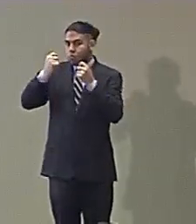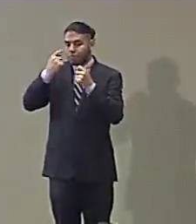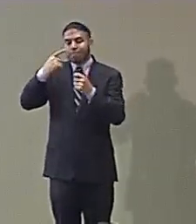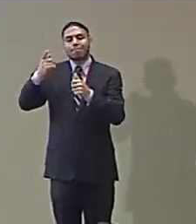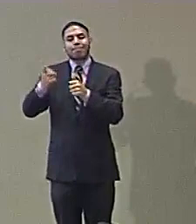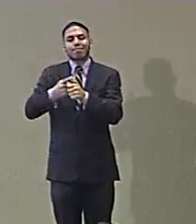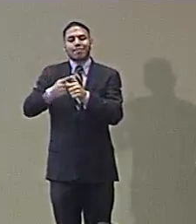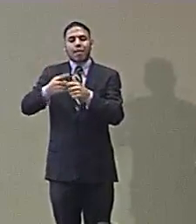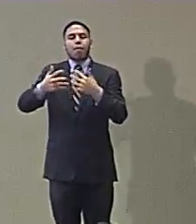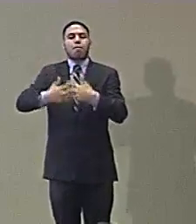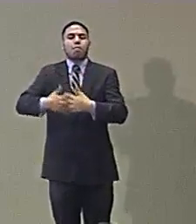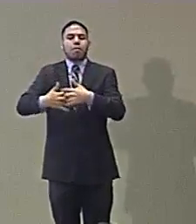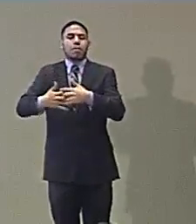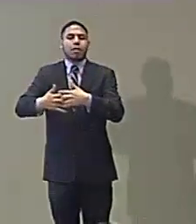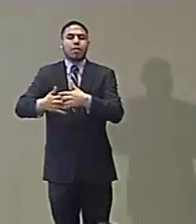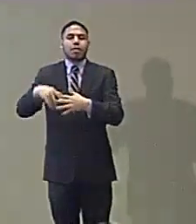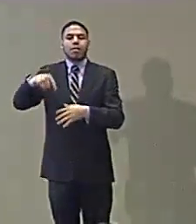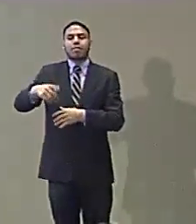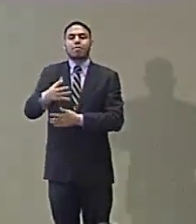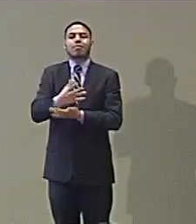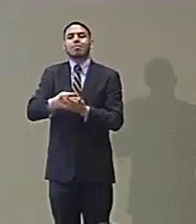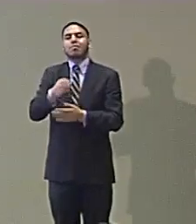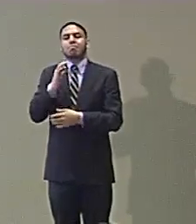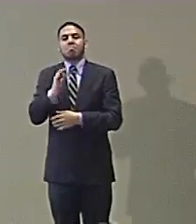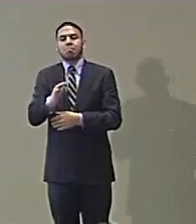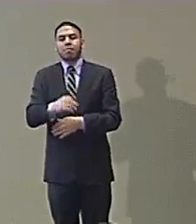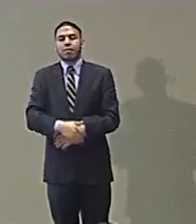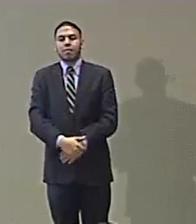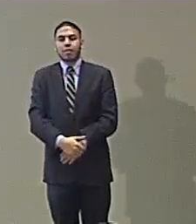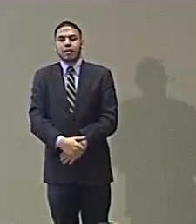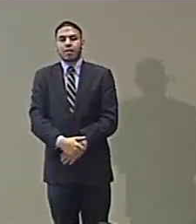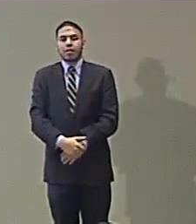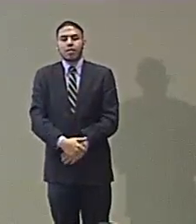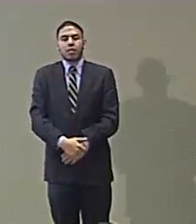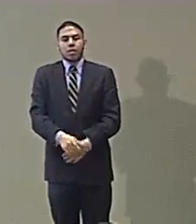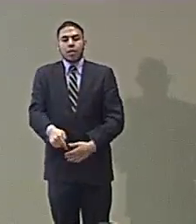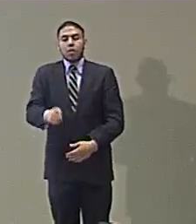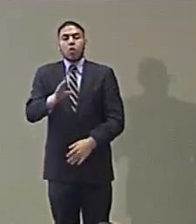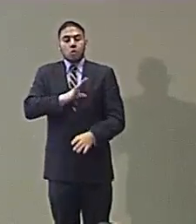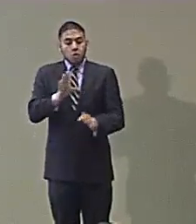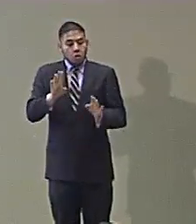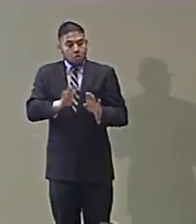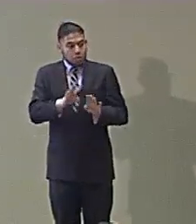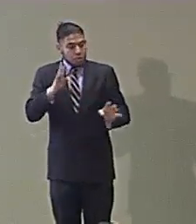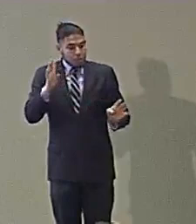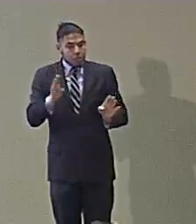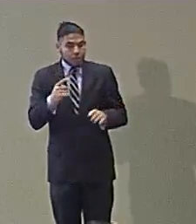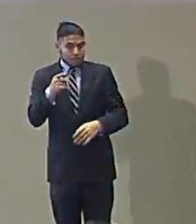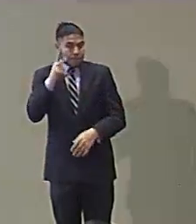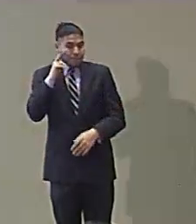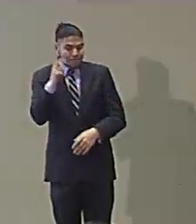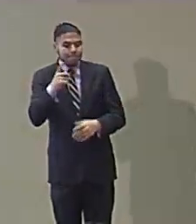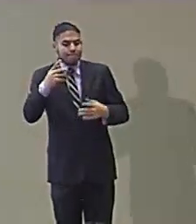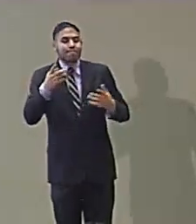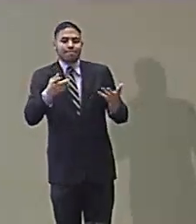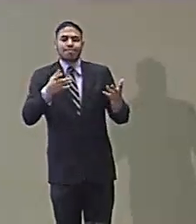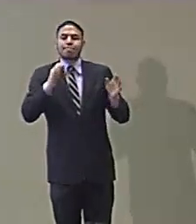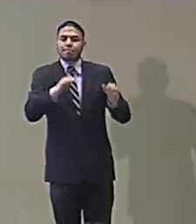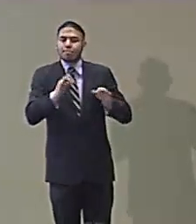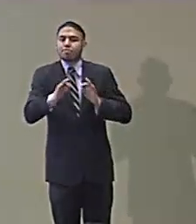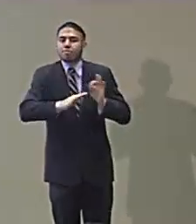motores de nuestra economía pero sobre todo como un importantísimo generador de empleo porque el turismo no es un fin